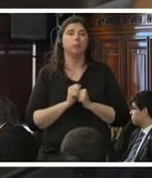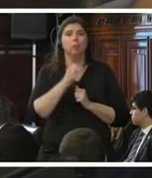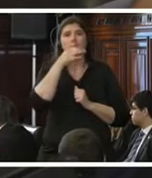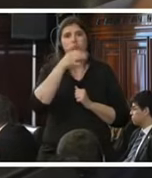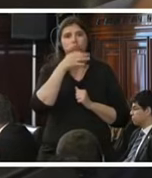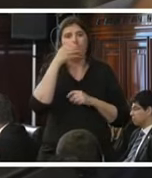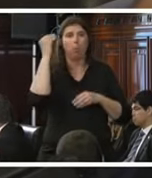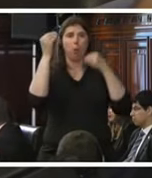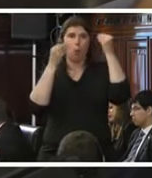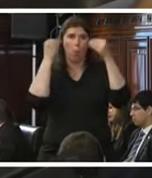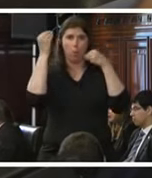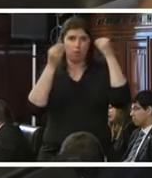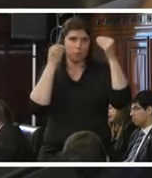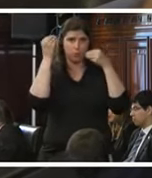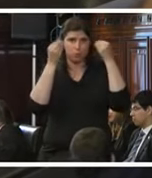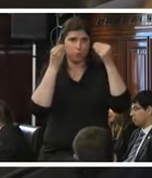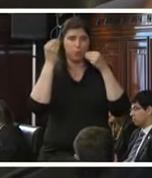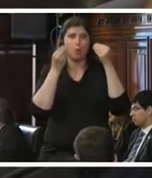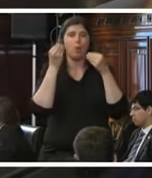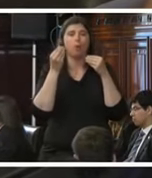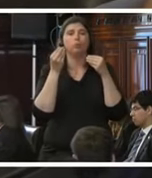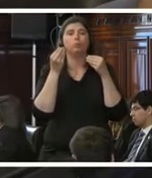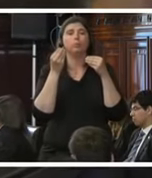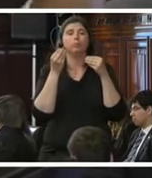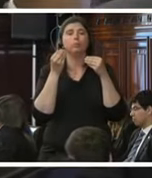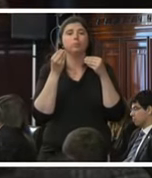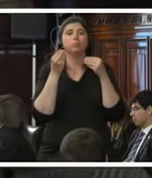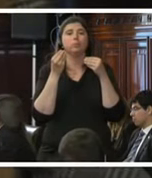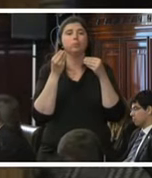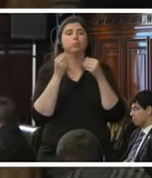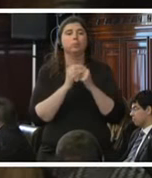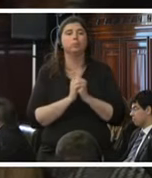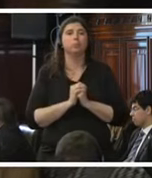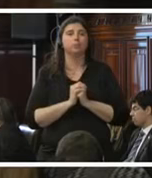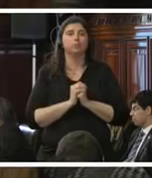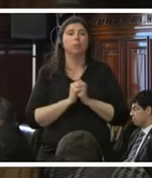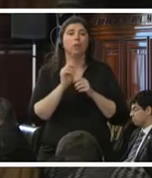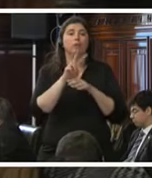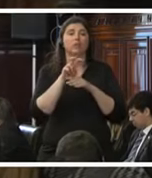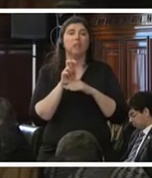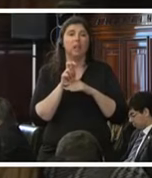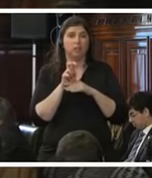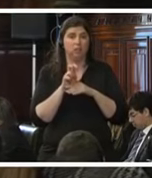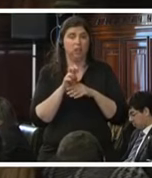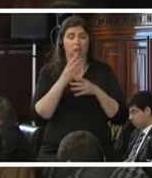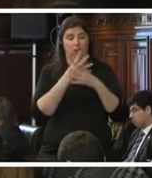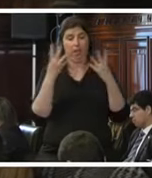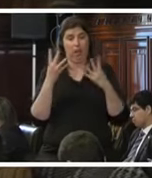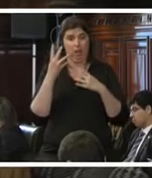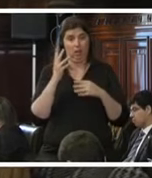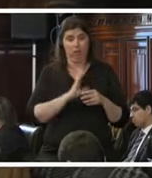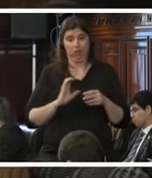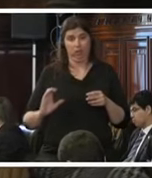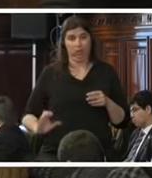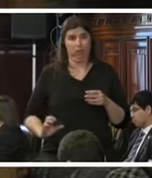referencia a una de las preocupaciones de los colegas de la organización no gubernamental. La Fiscalía General del Estado ha tomado